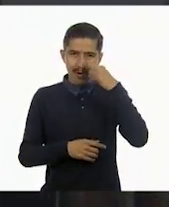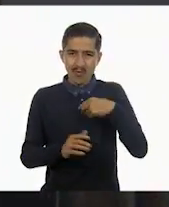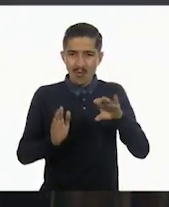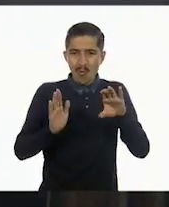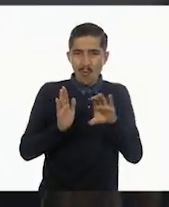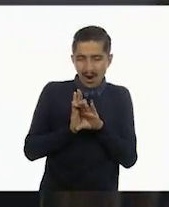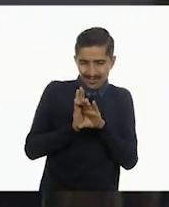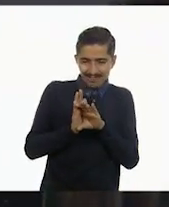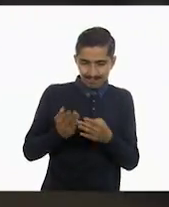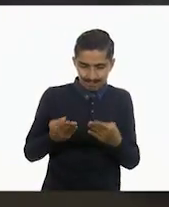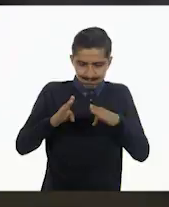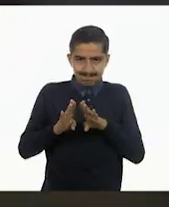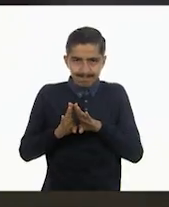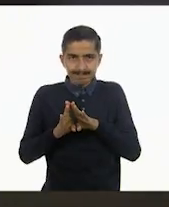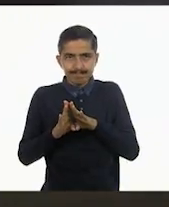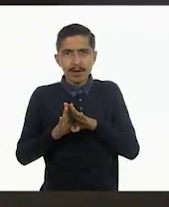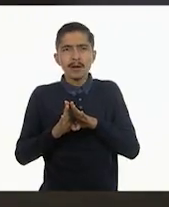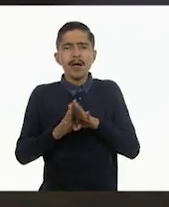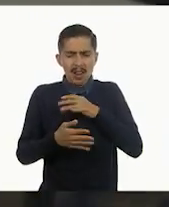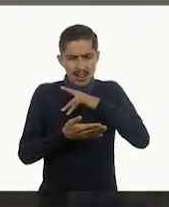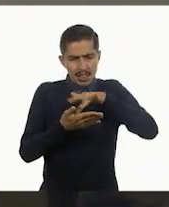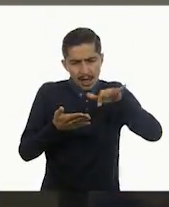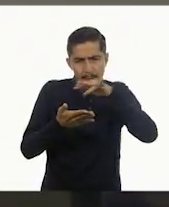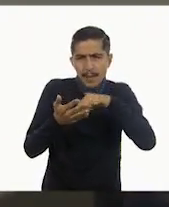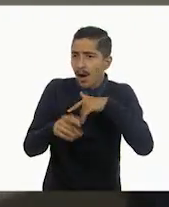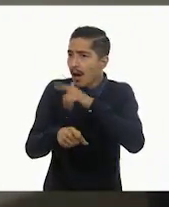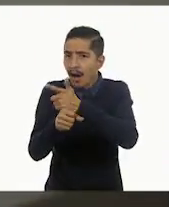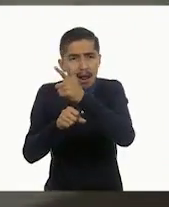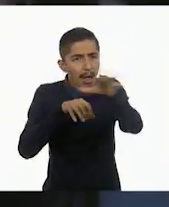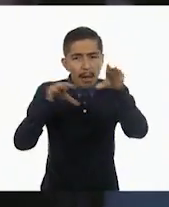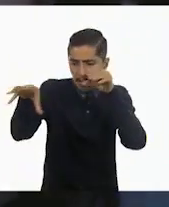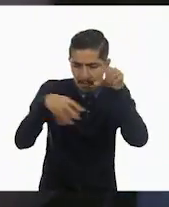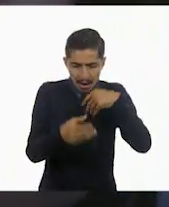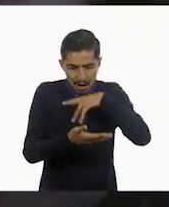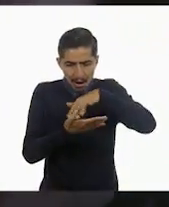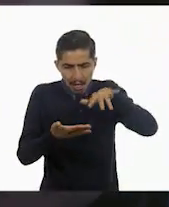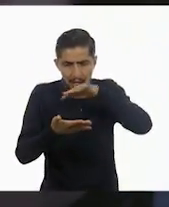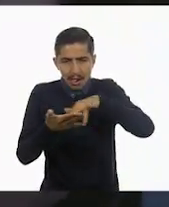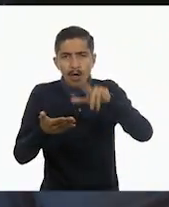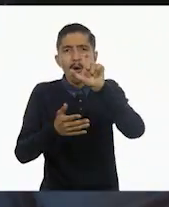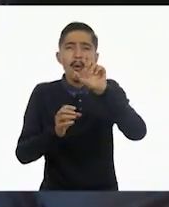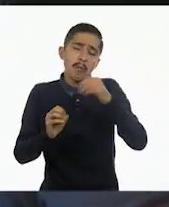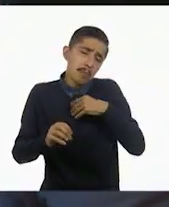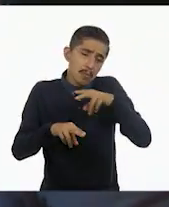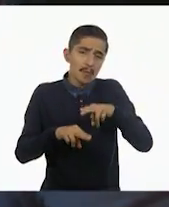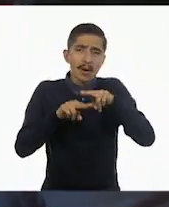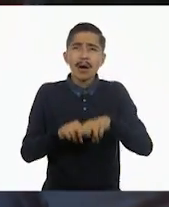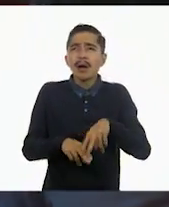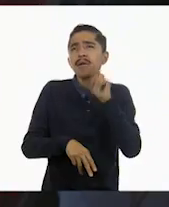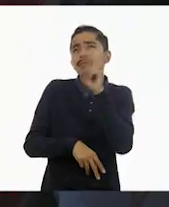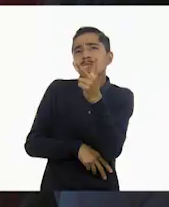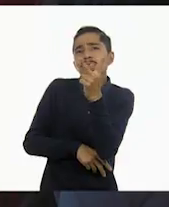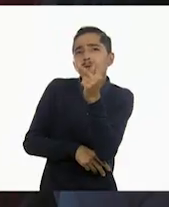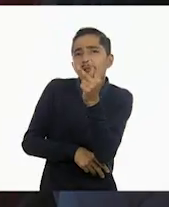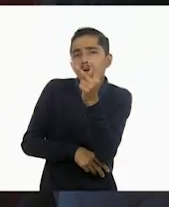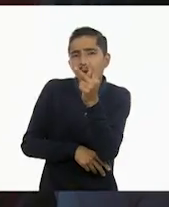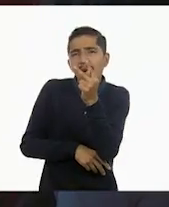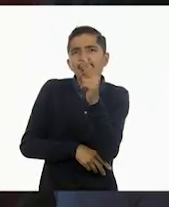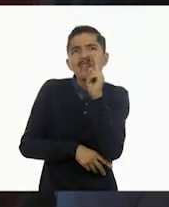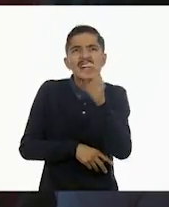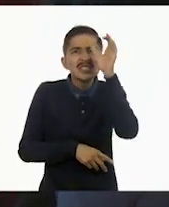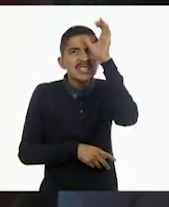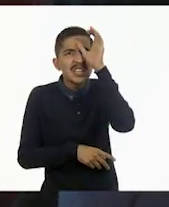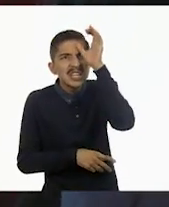cuarto y leía todos los libros que encontraba en casa, o cuando me sentaba frente a la tele para ver programas de